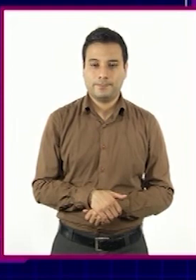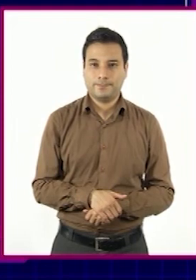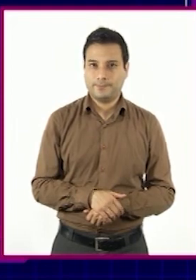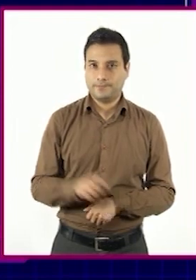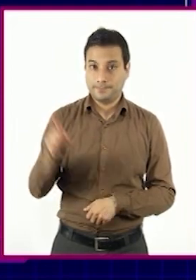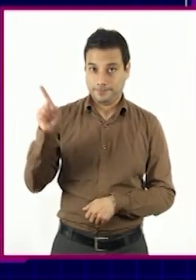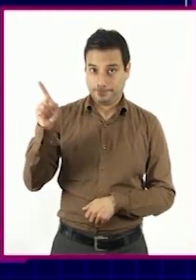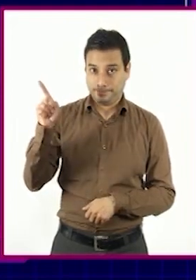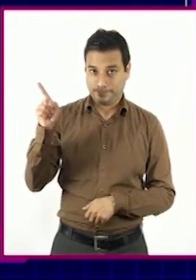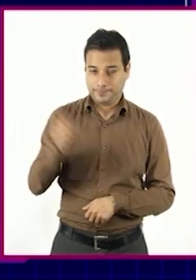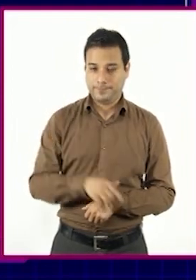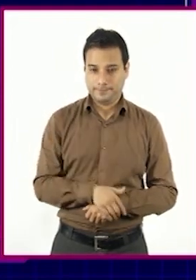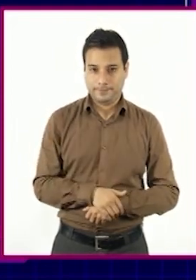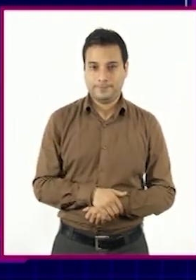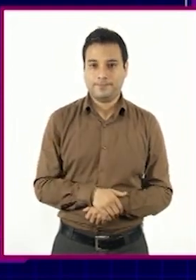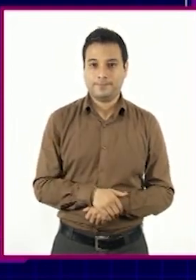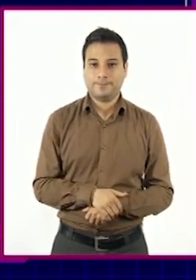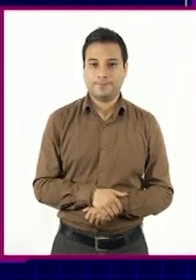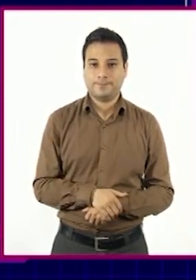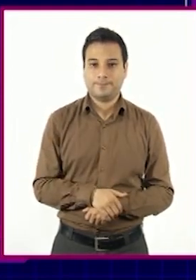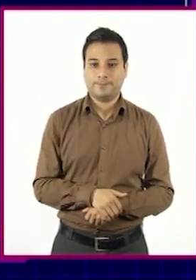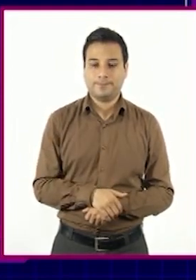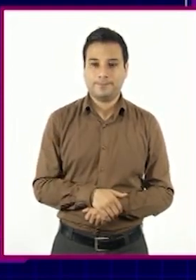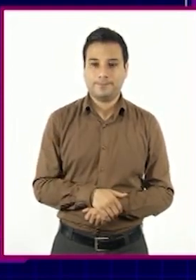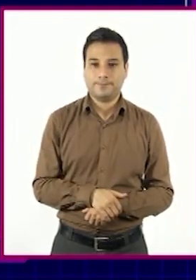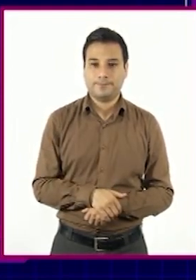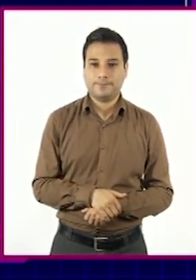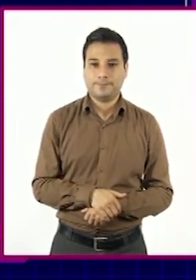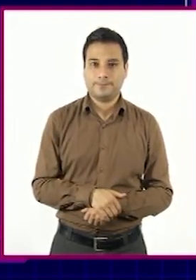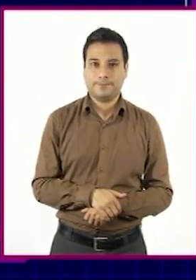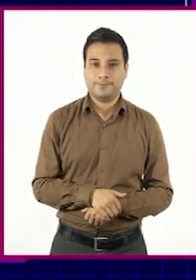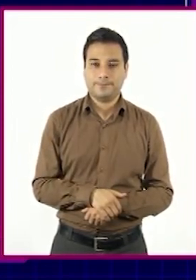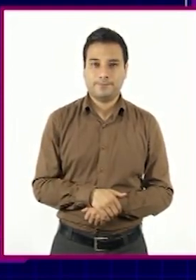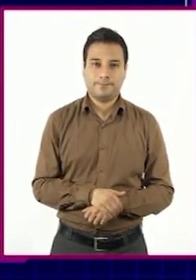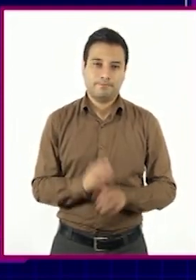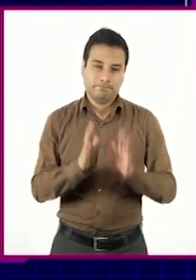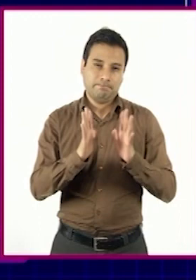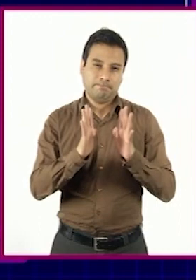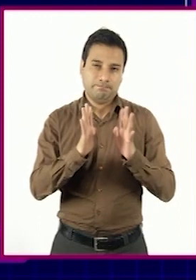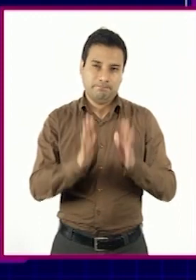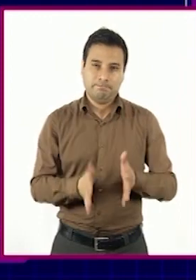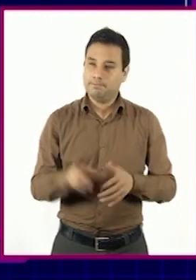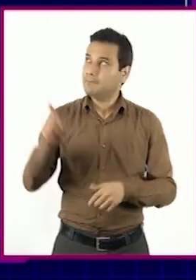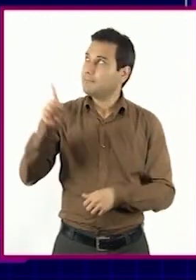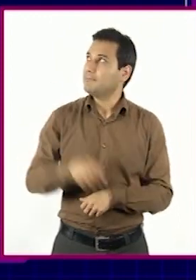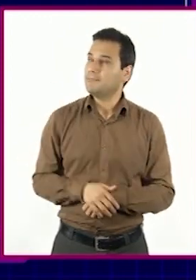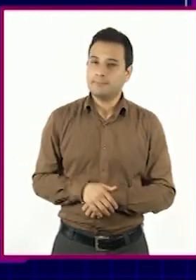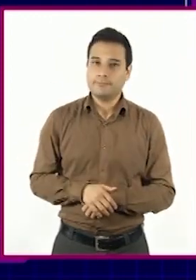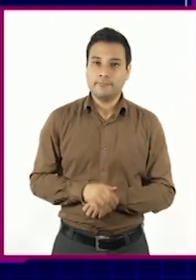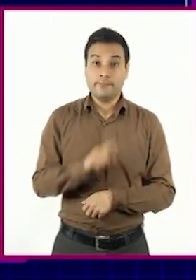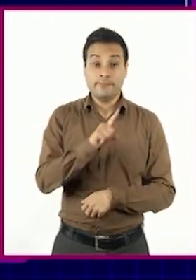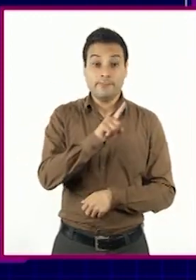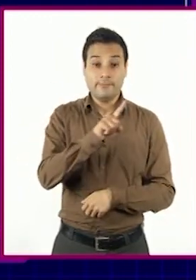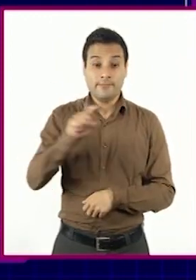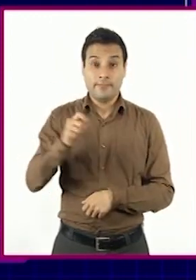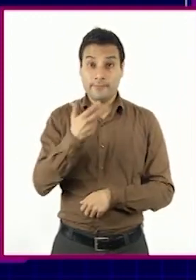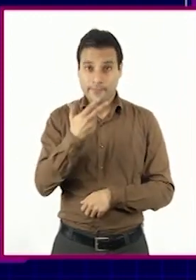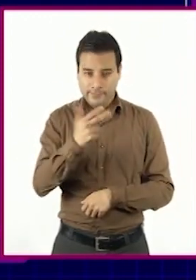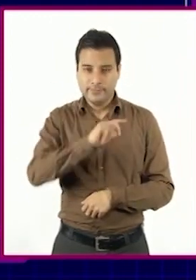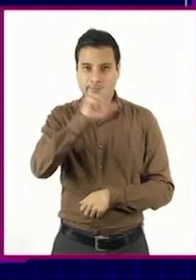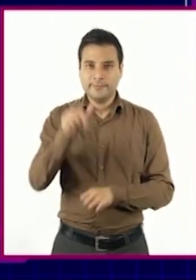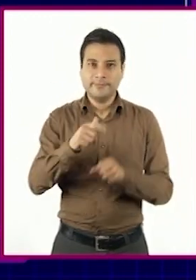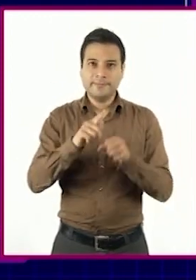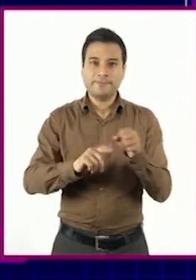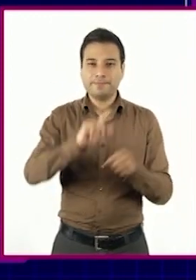radio. Para facilitar los trazos, midan el ángulo de 108 grados y coloréenlo a